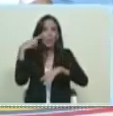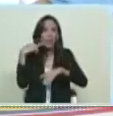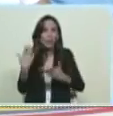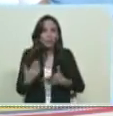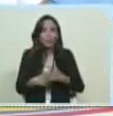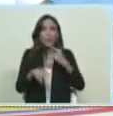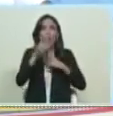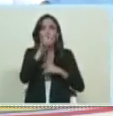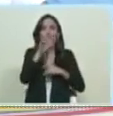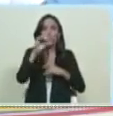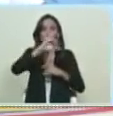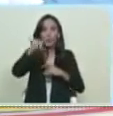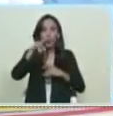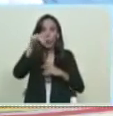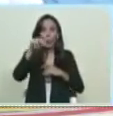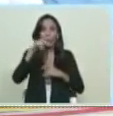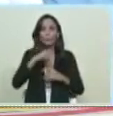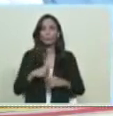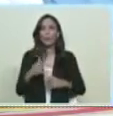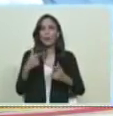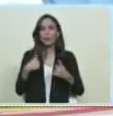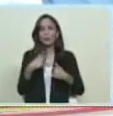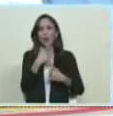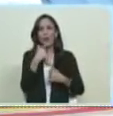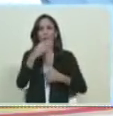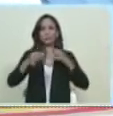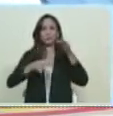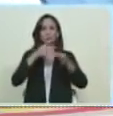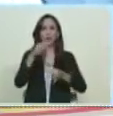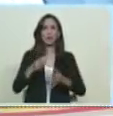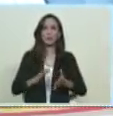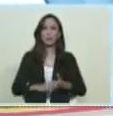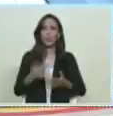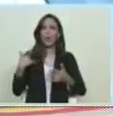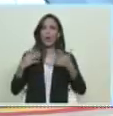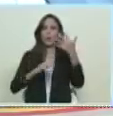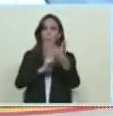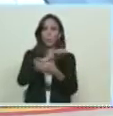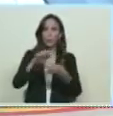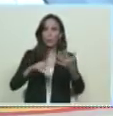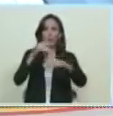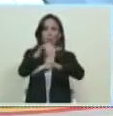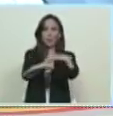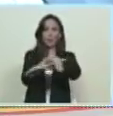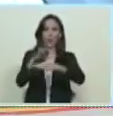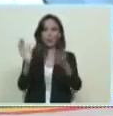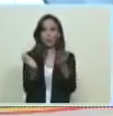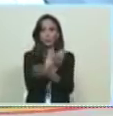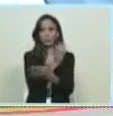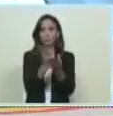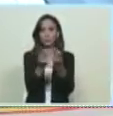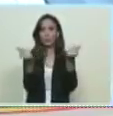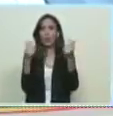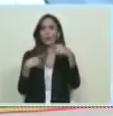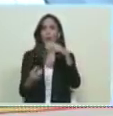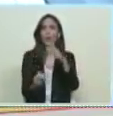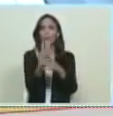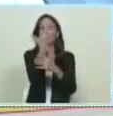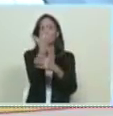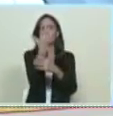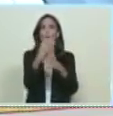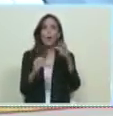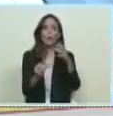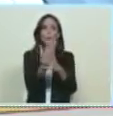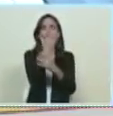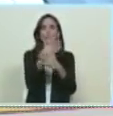20 de junio. Y yo el 20 de junio dije, con guarimba, sin guarimba, voy a fundar el Plan